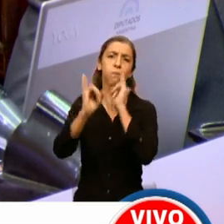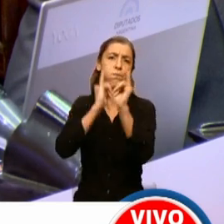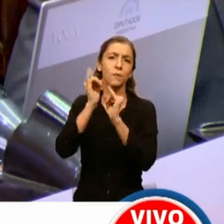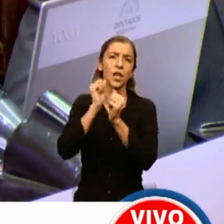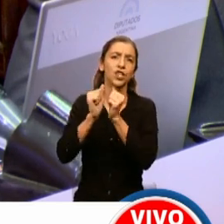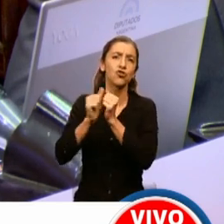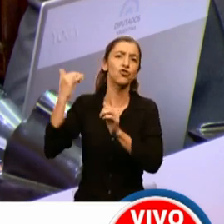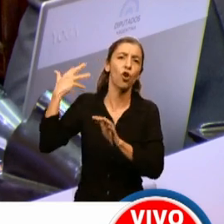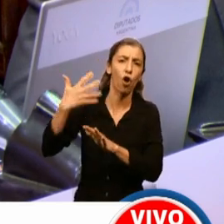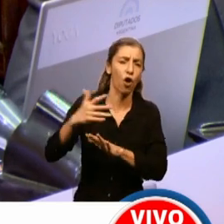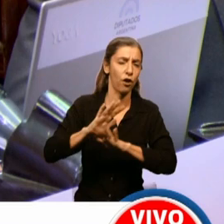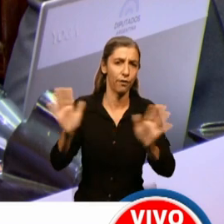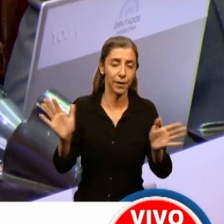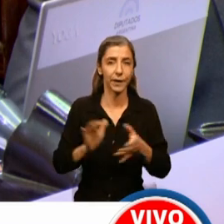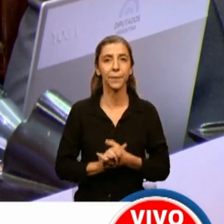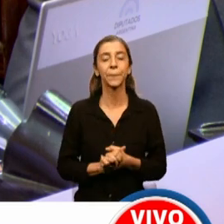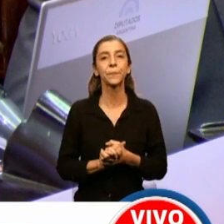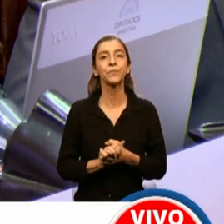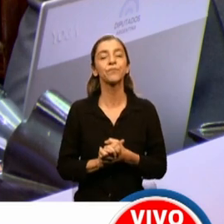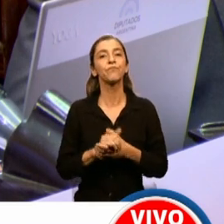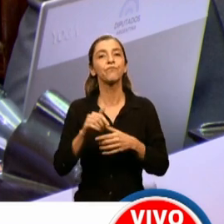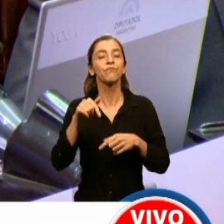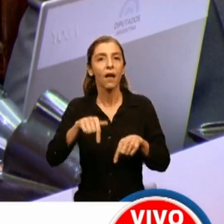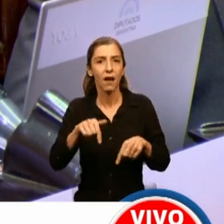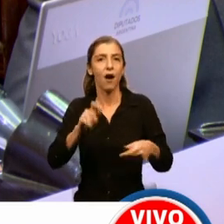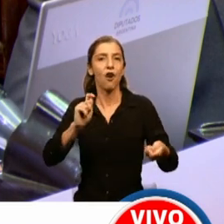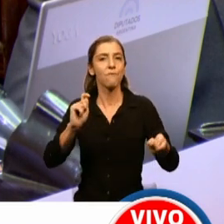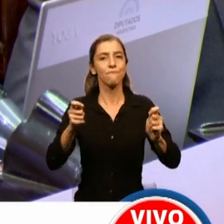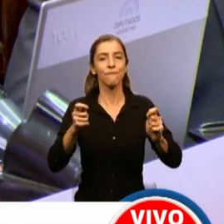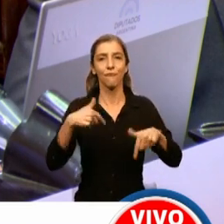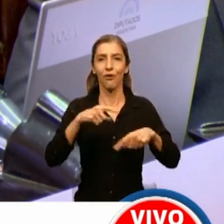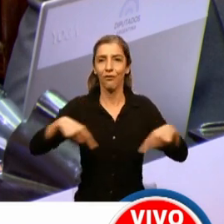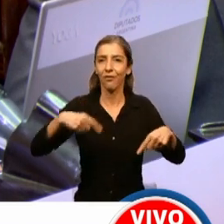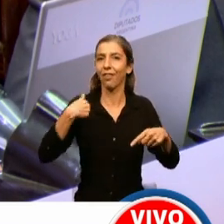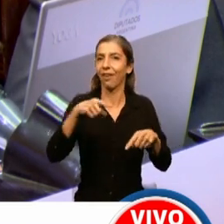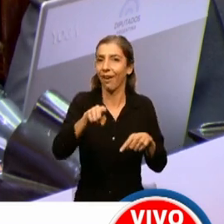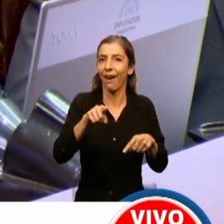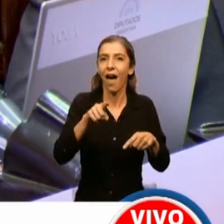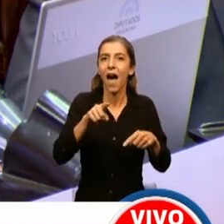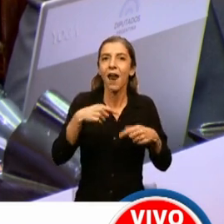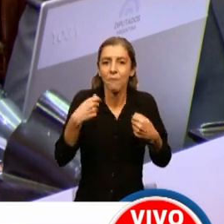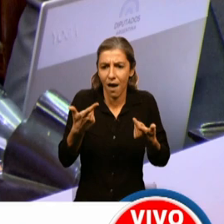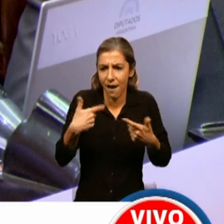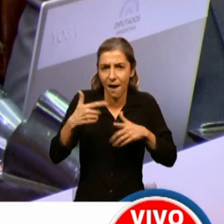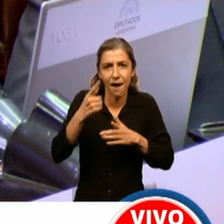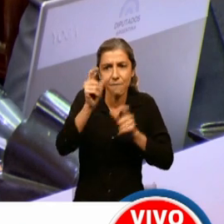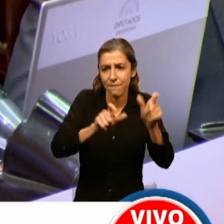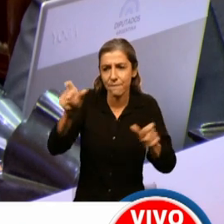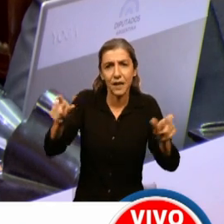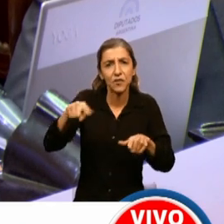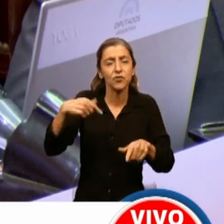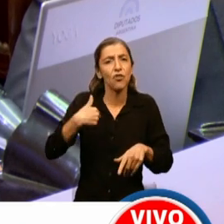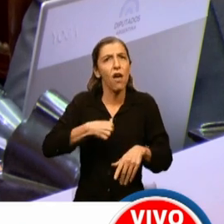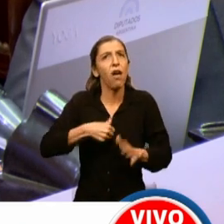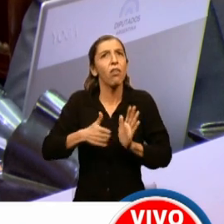remover los obstáculos a causa de una violentación sexual o de la identidad de género y